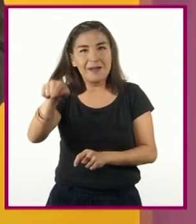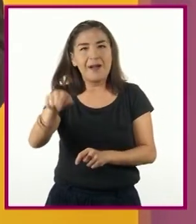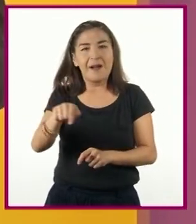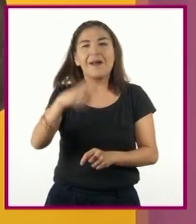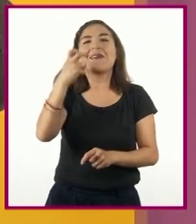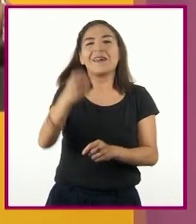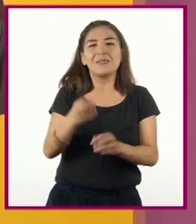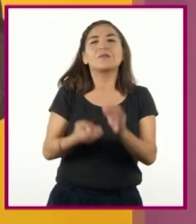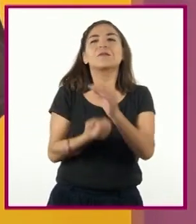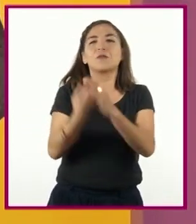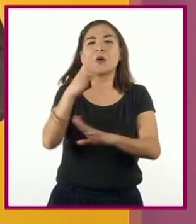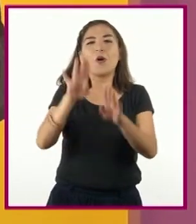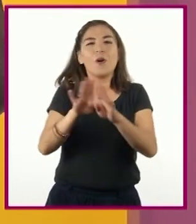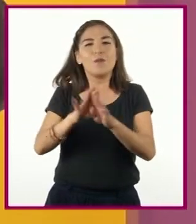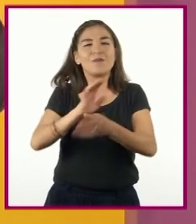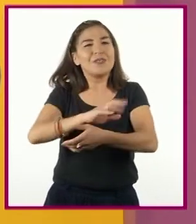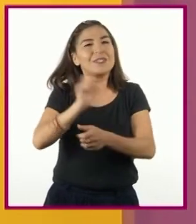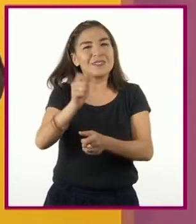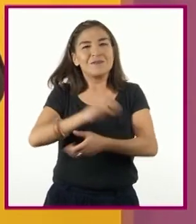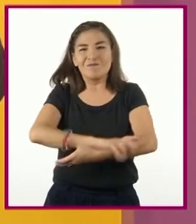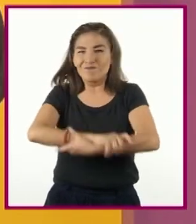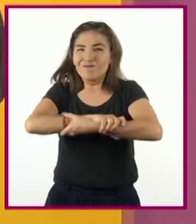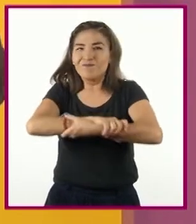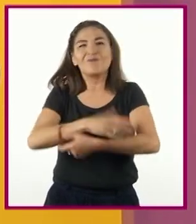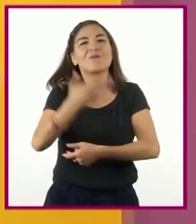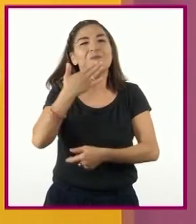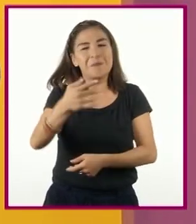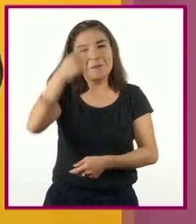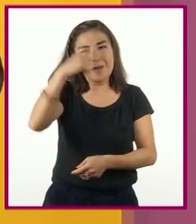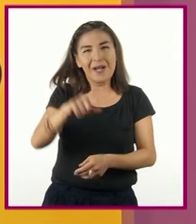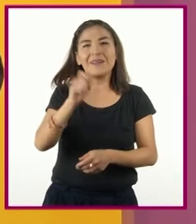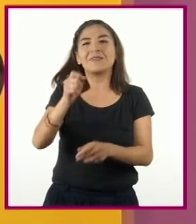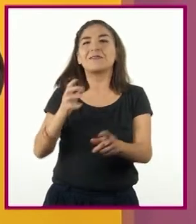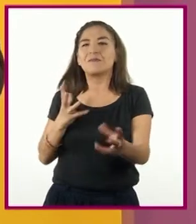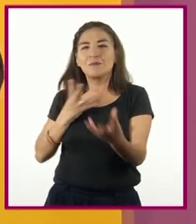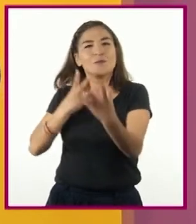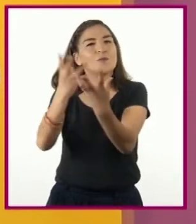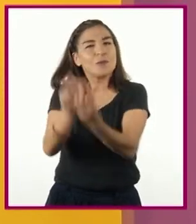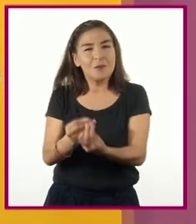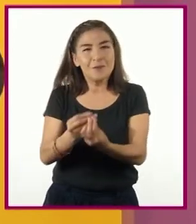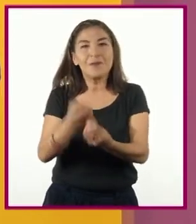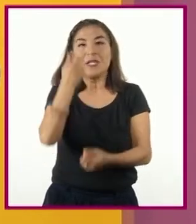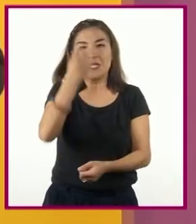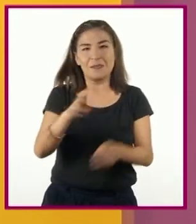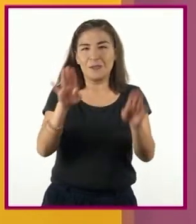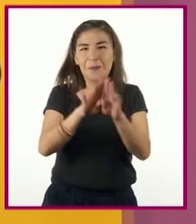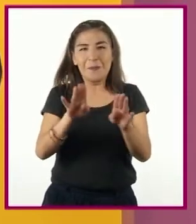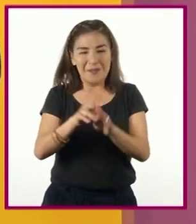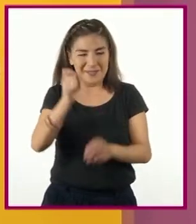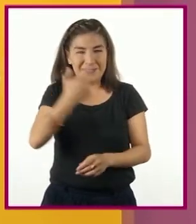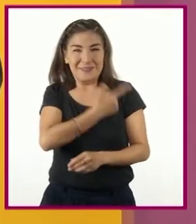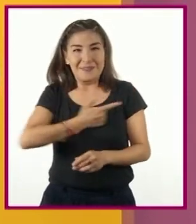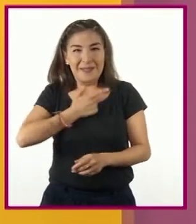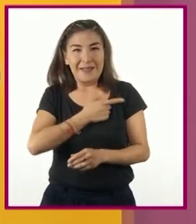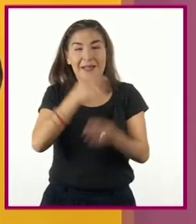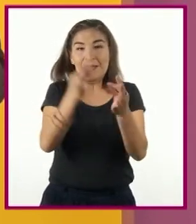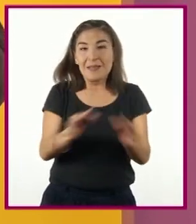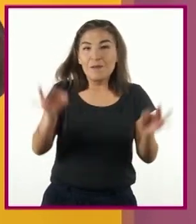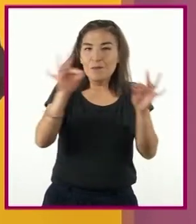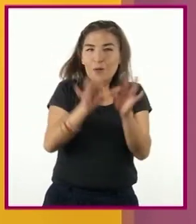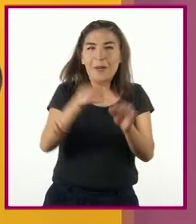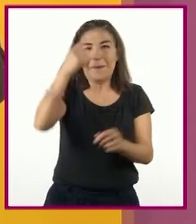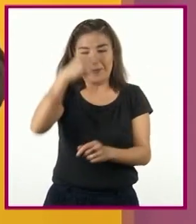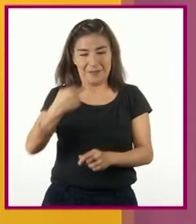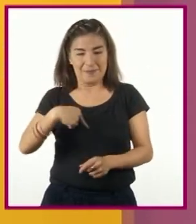esto genera una fuerza, convicción o influencia, porque así como esas manifestaciones son significativas